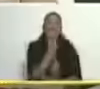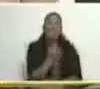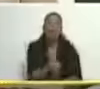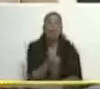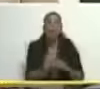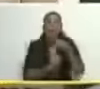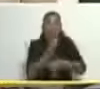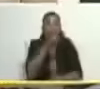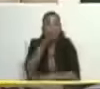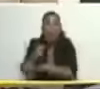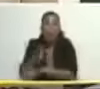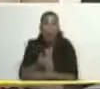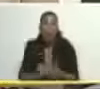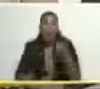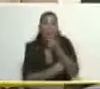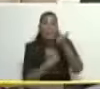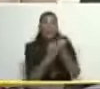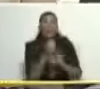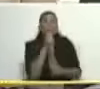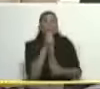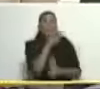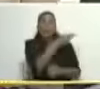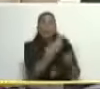lo están haciendo con el apoyo